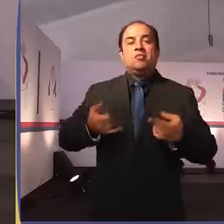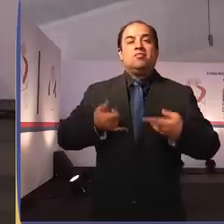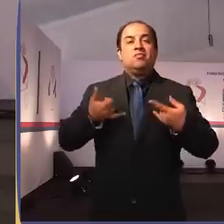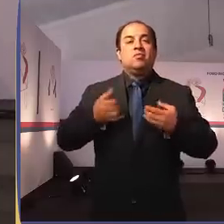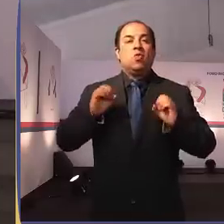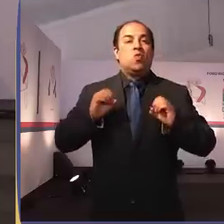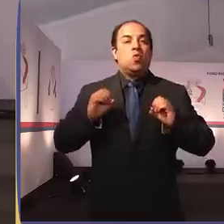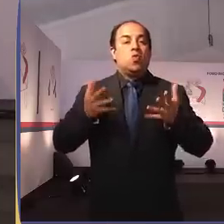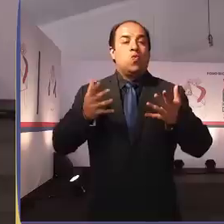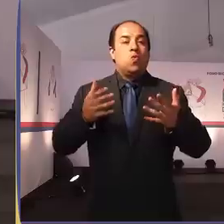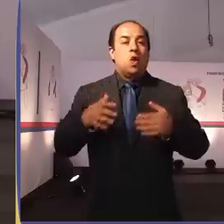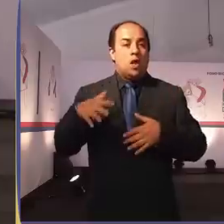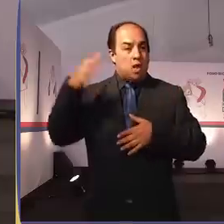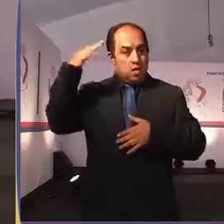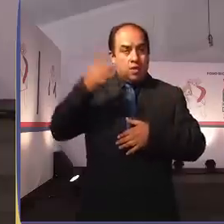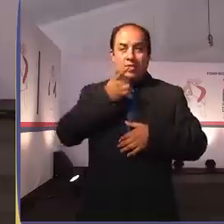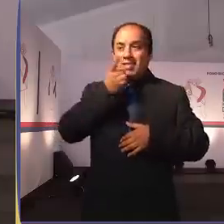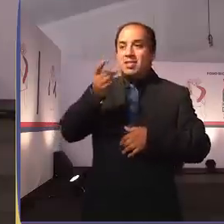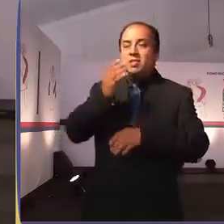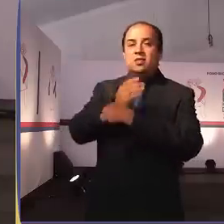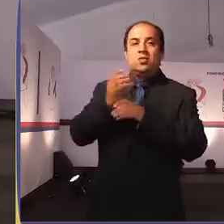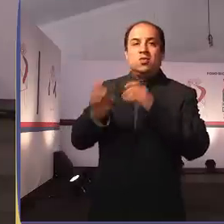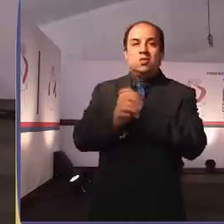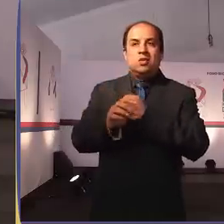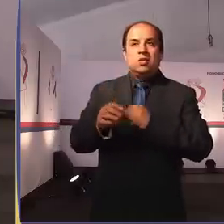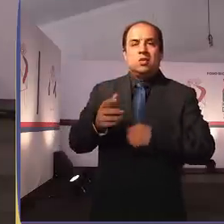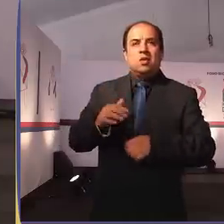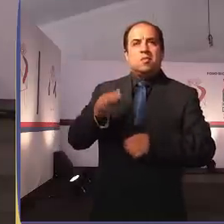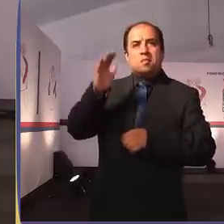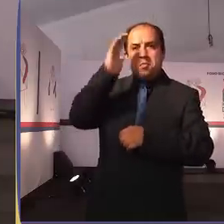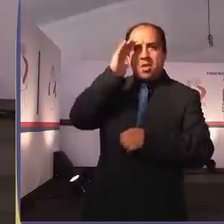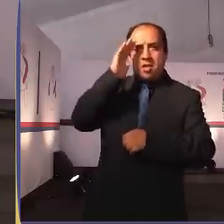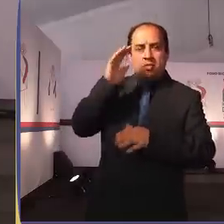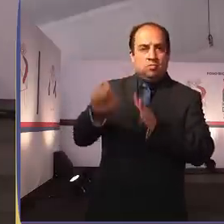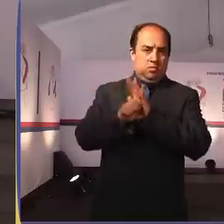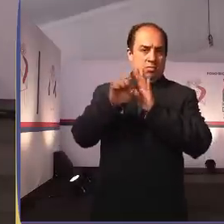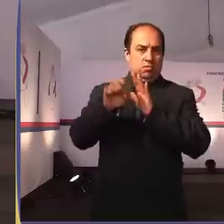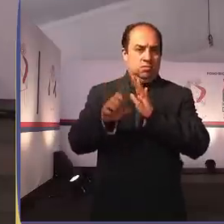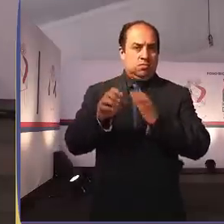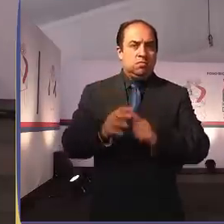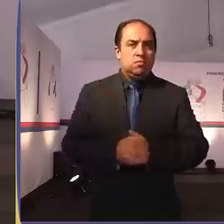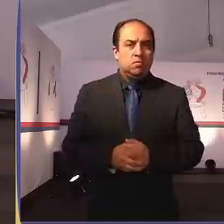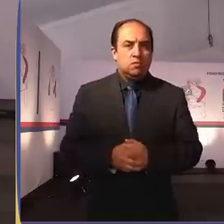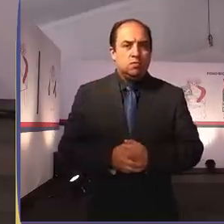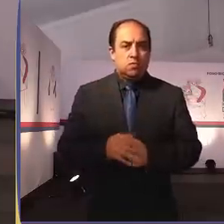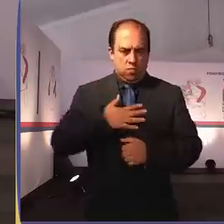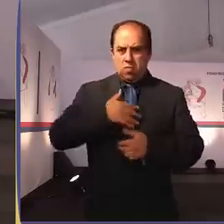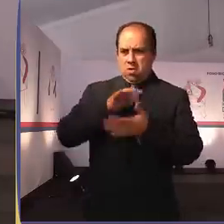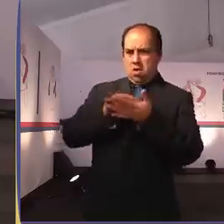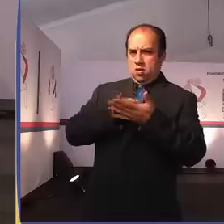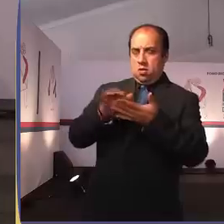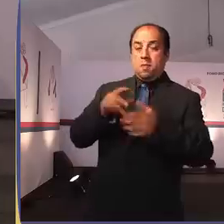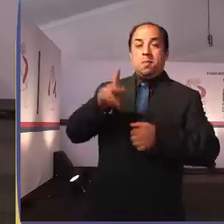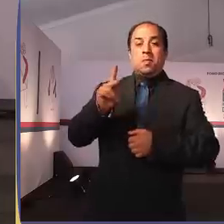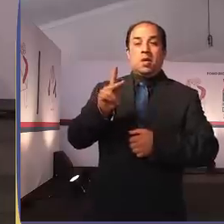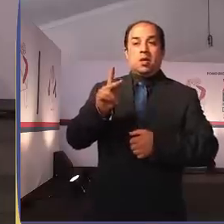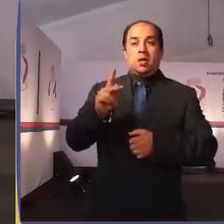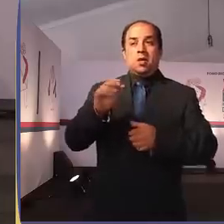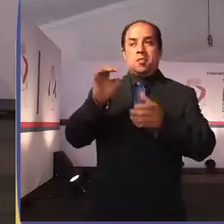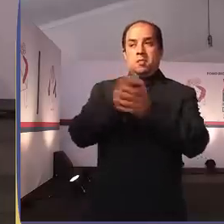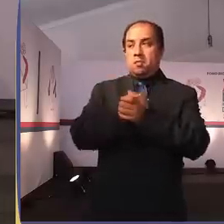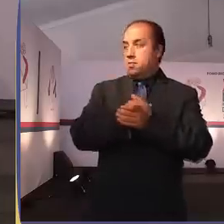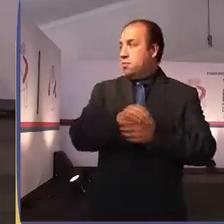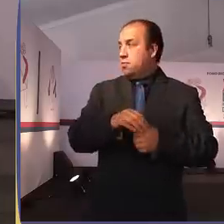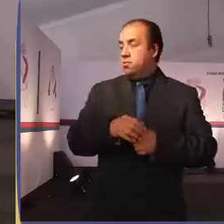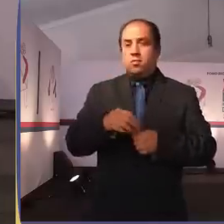adulto que te dicen cosas que te quedas extrañado, como por ejemplo, yo sí leo, pero mi esposo no